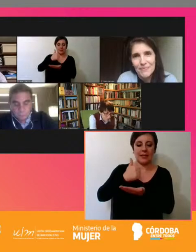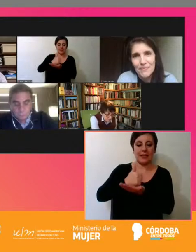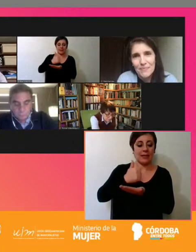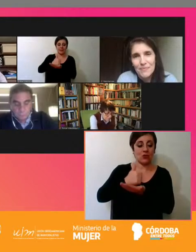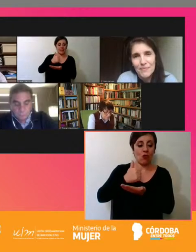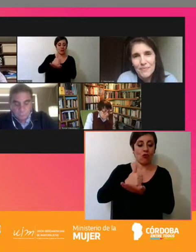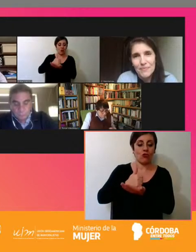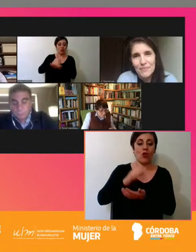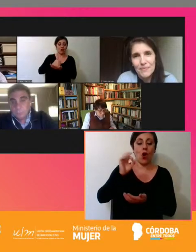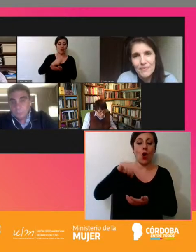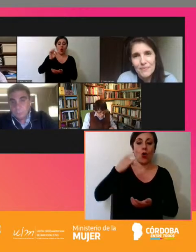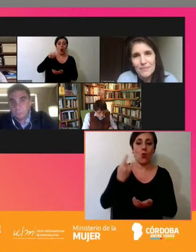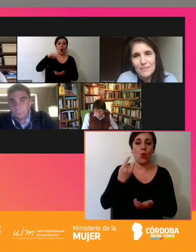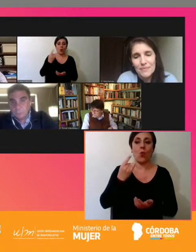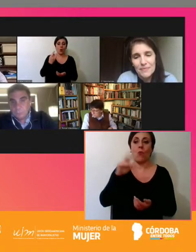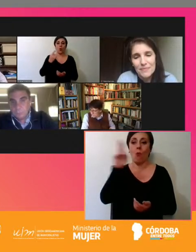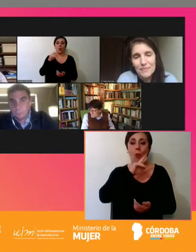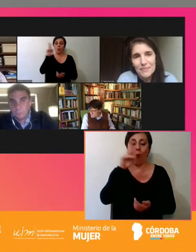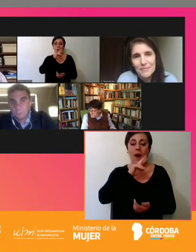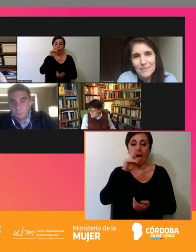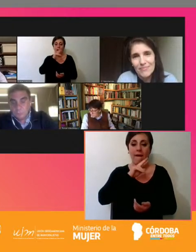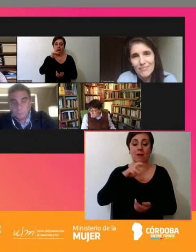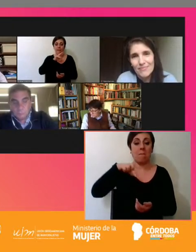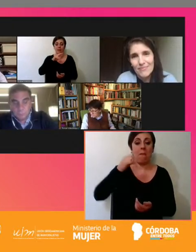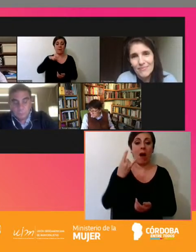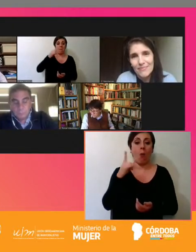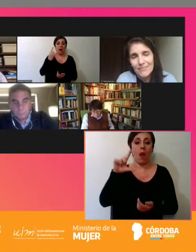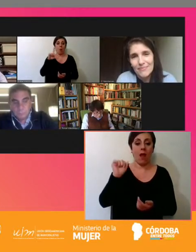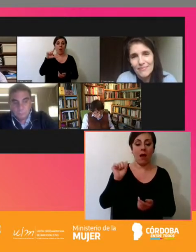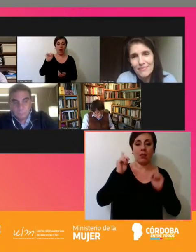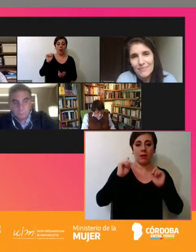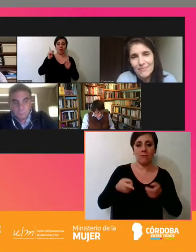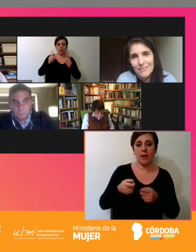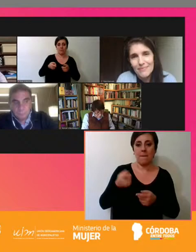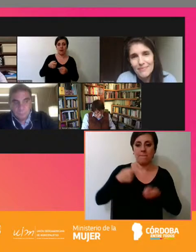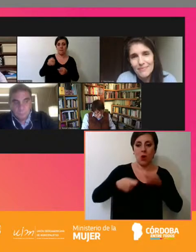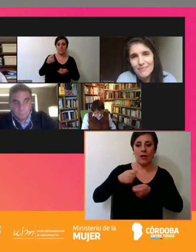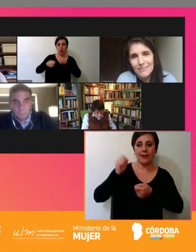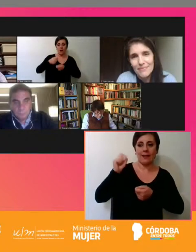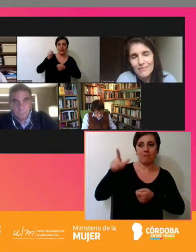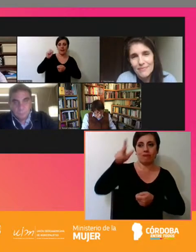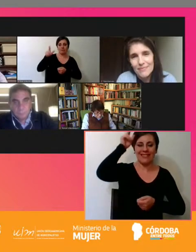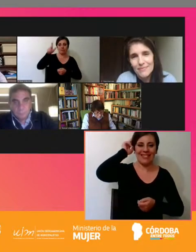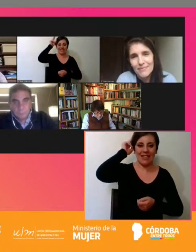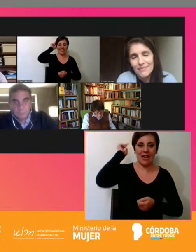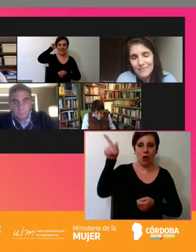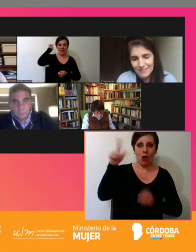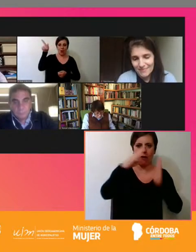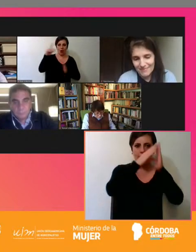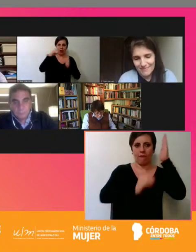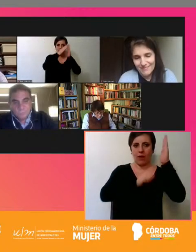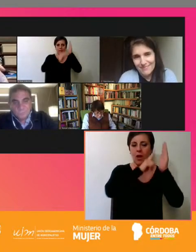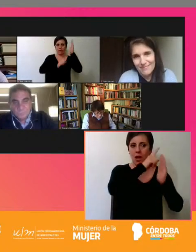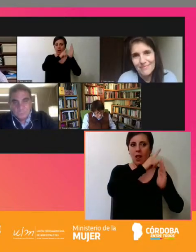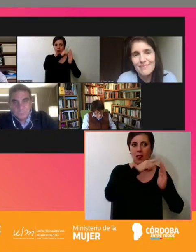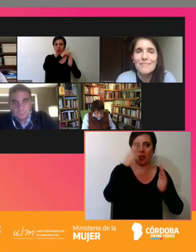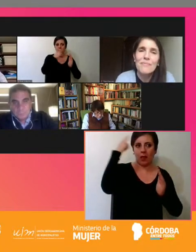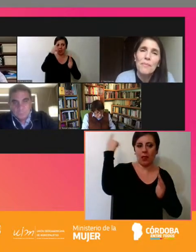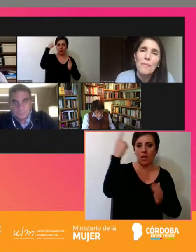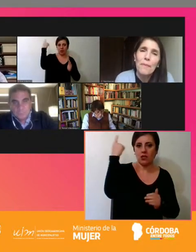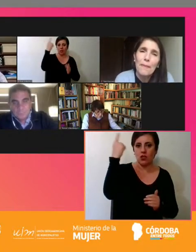Bueno, Paula también es una destacada política chilena y hoy una referencia internacional